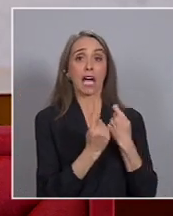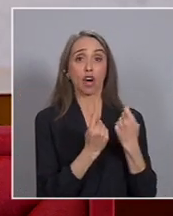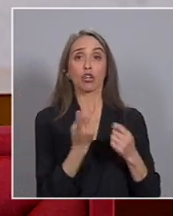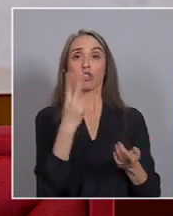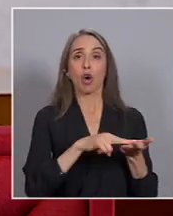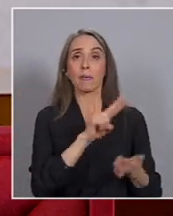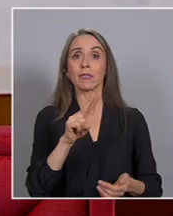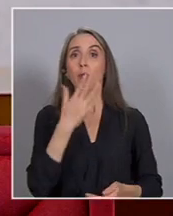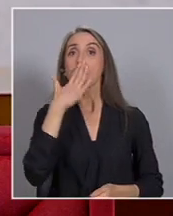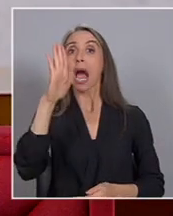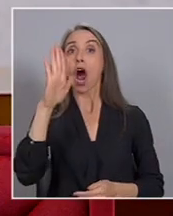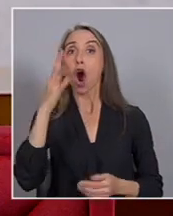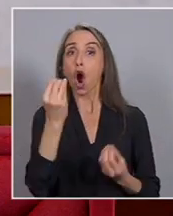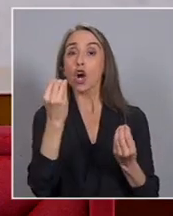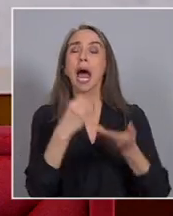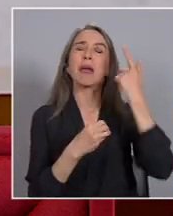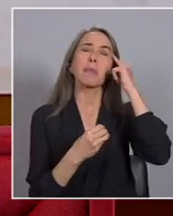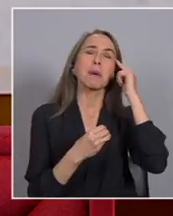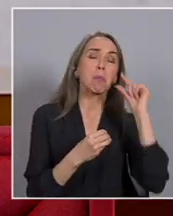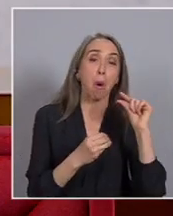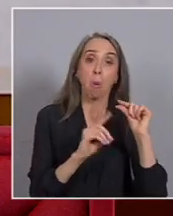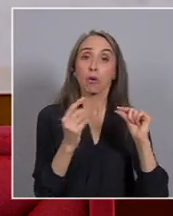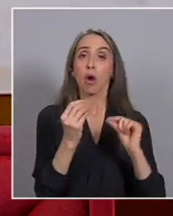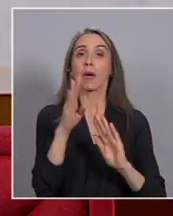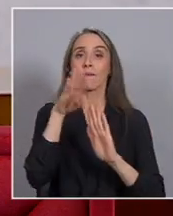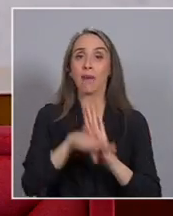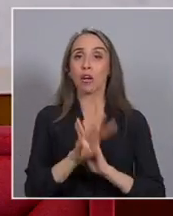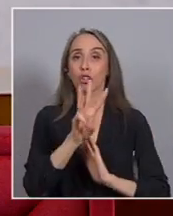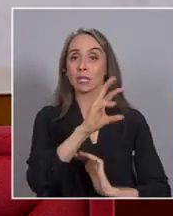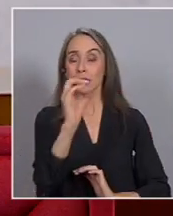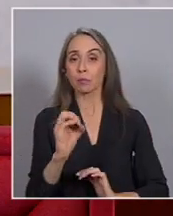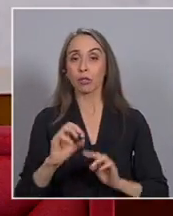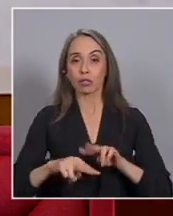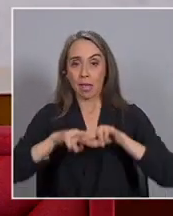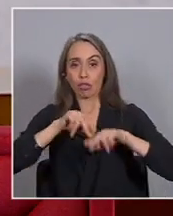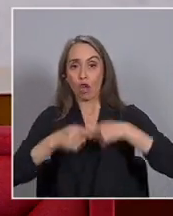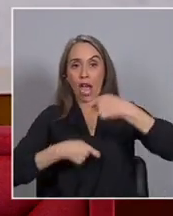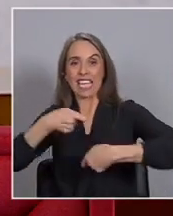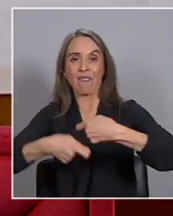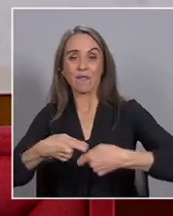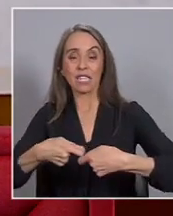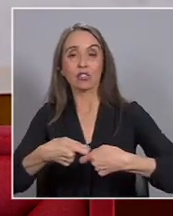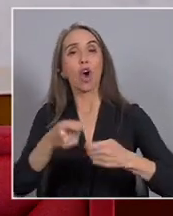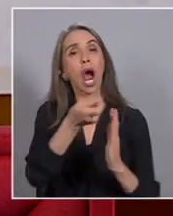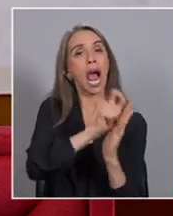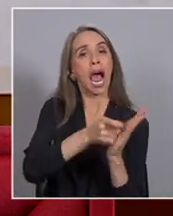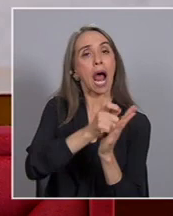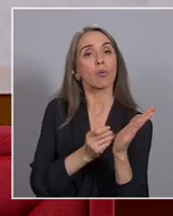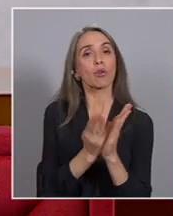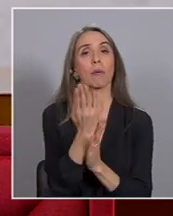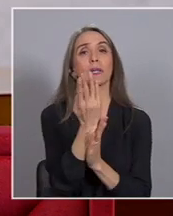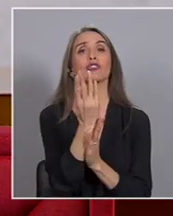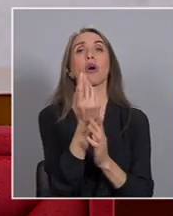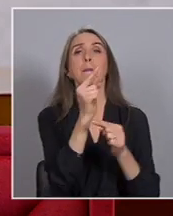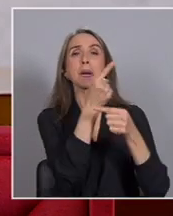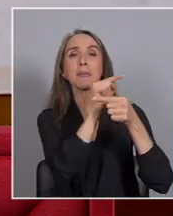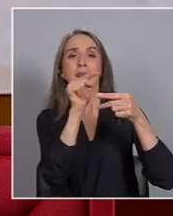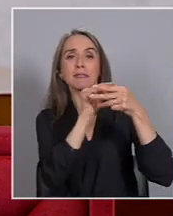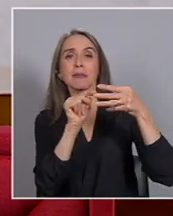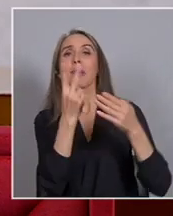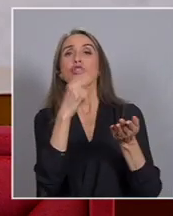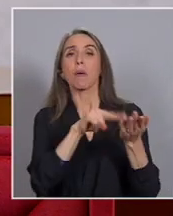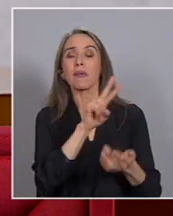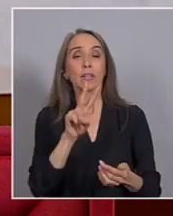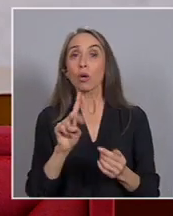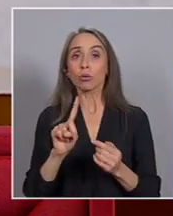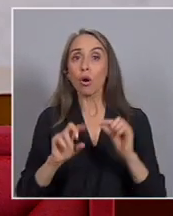2022 mejor de lo esperado. En vez de una caída del 3% de la inversión, que era lo que se proyectaba a inicios del 2022, tuvimos